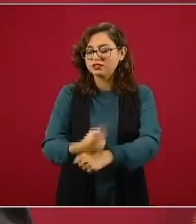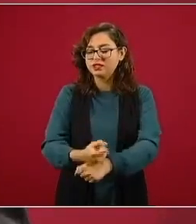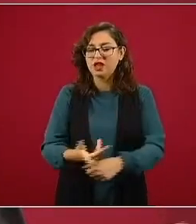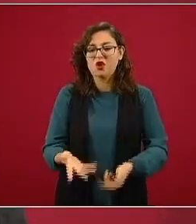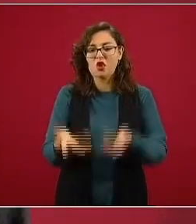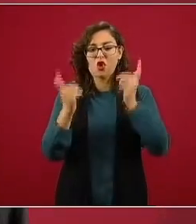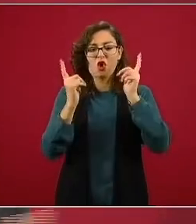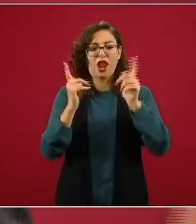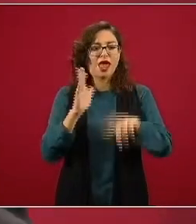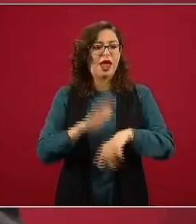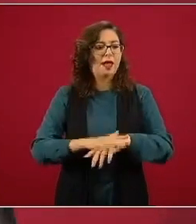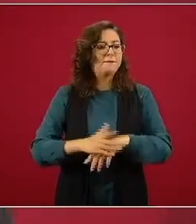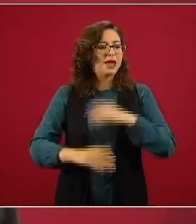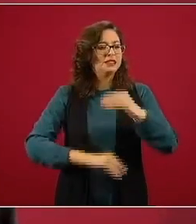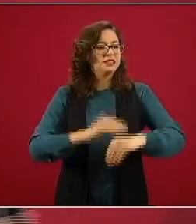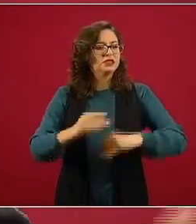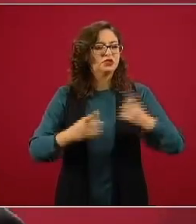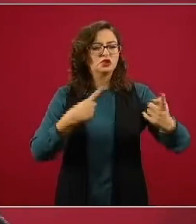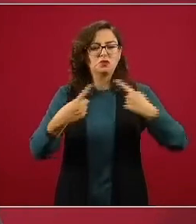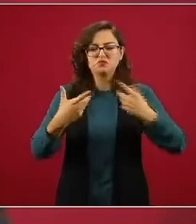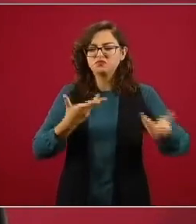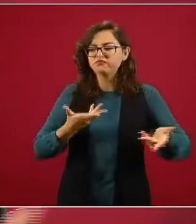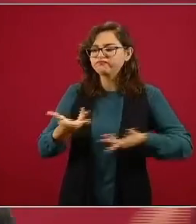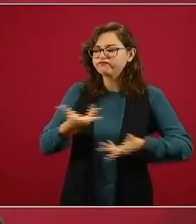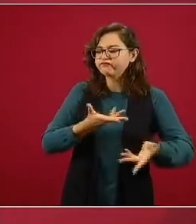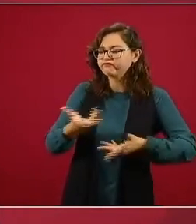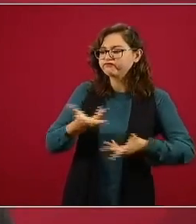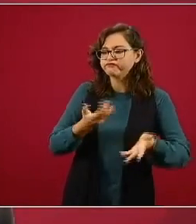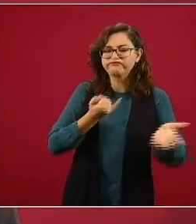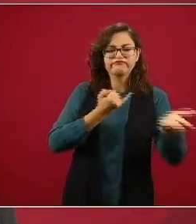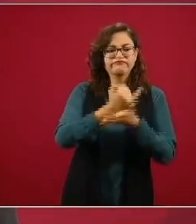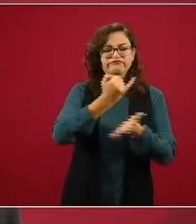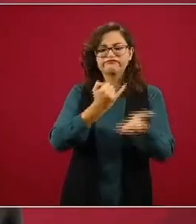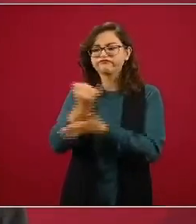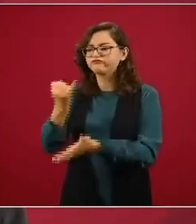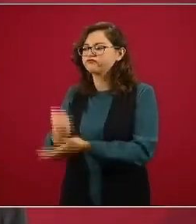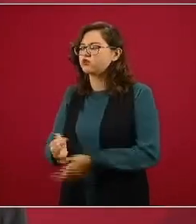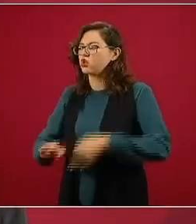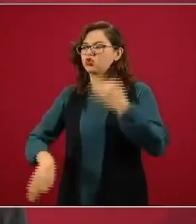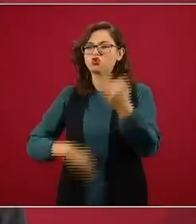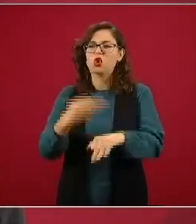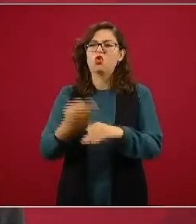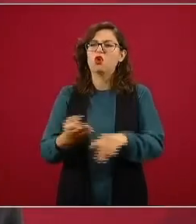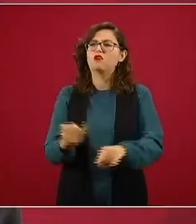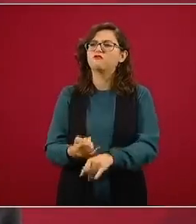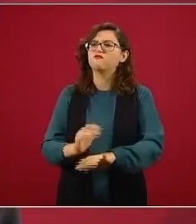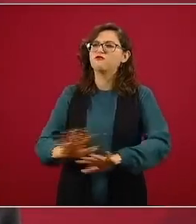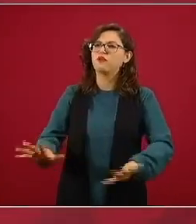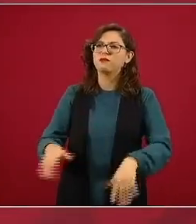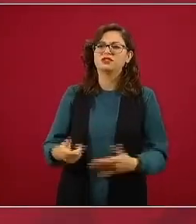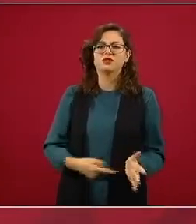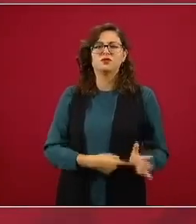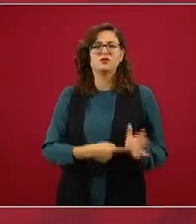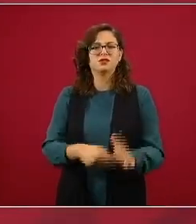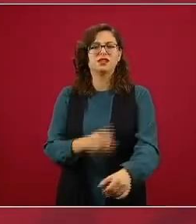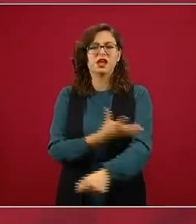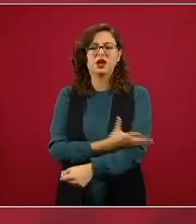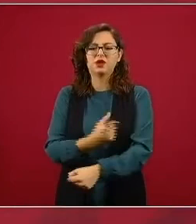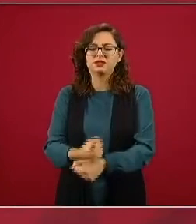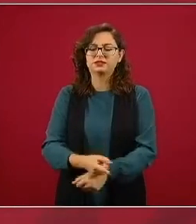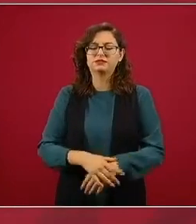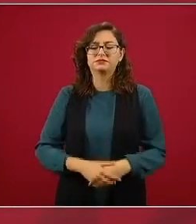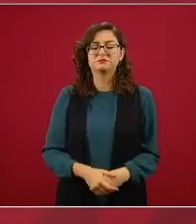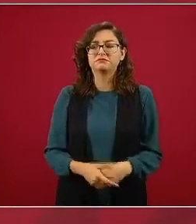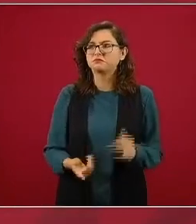todas las discusiones que se dan para tomar decisiones al interior del gobierno, que